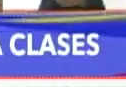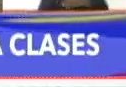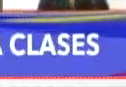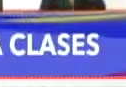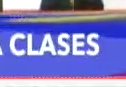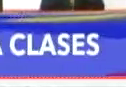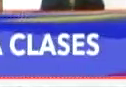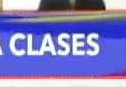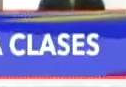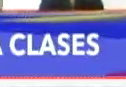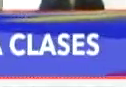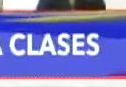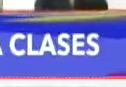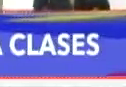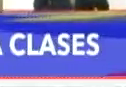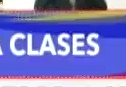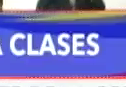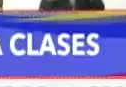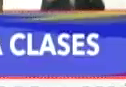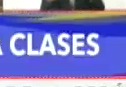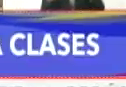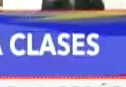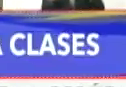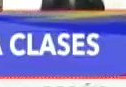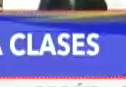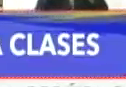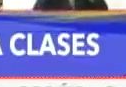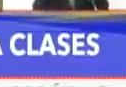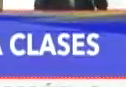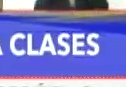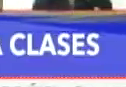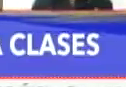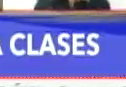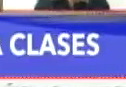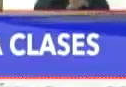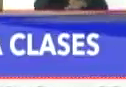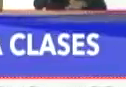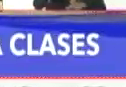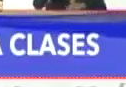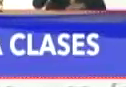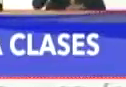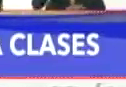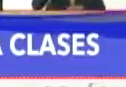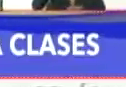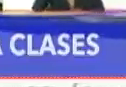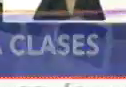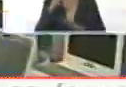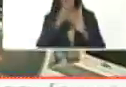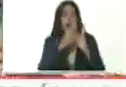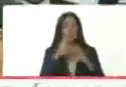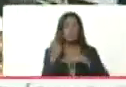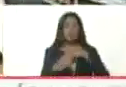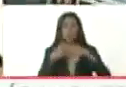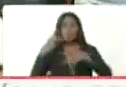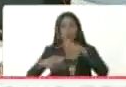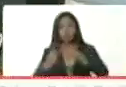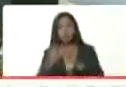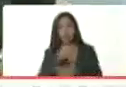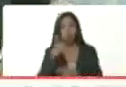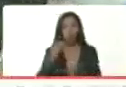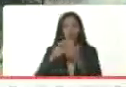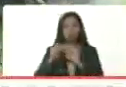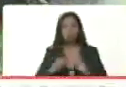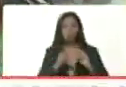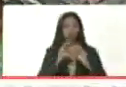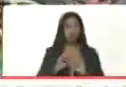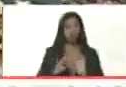liceos a canaima la cara imita el proceso todos los sistemas de reparación de canales que